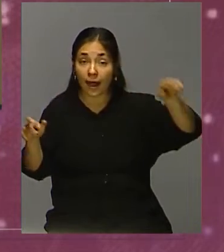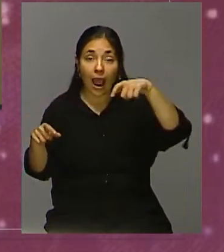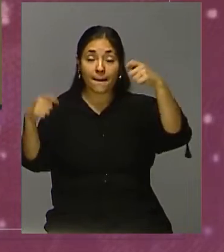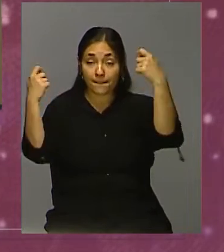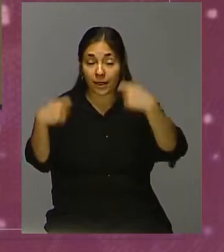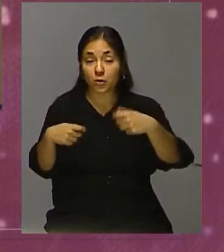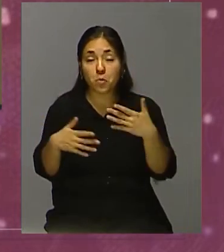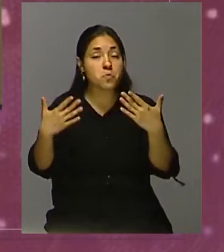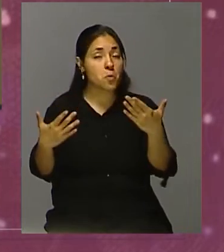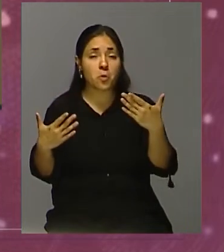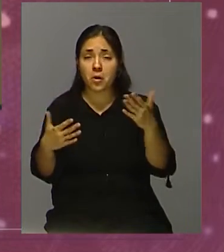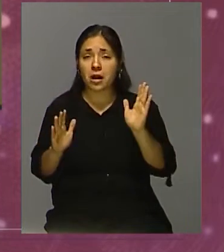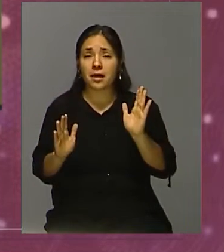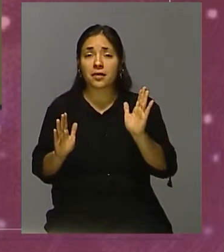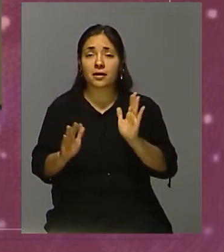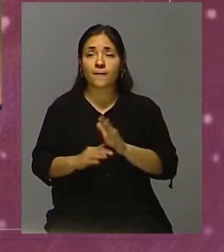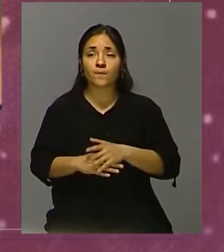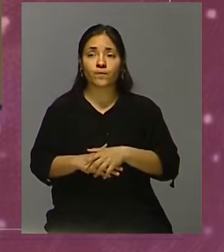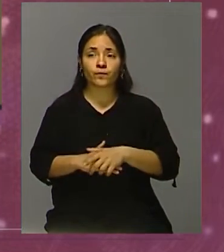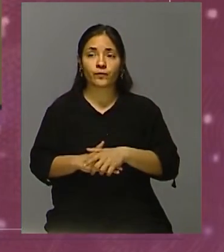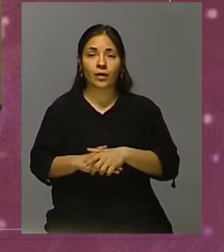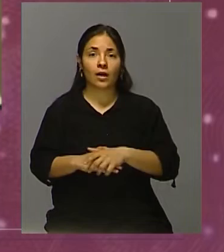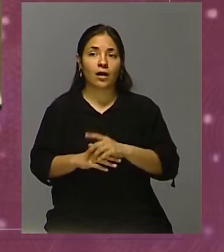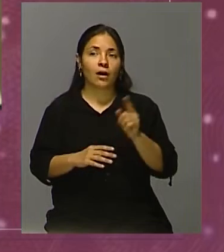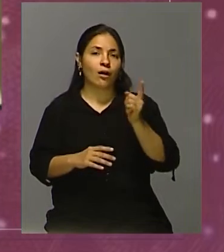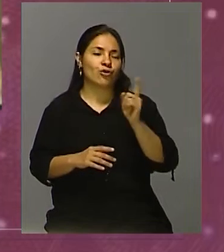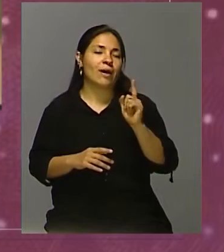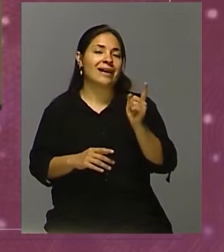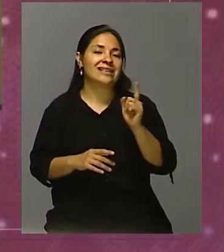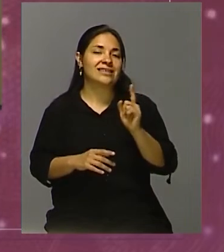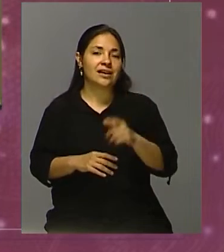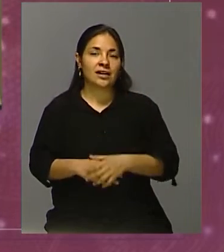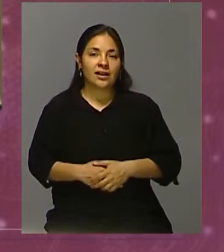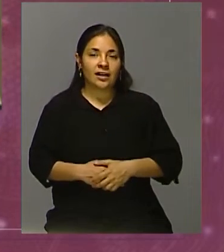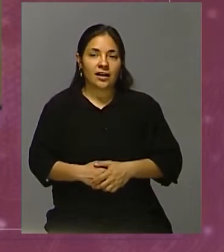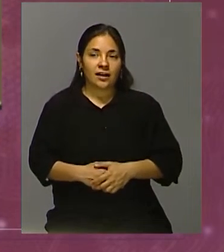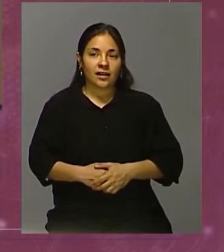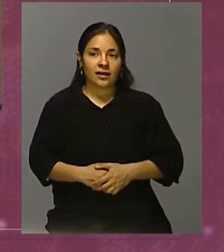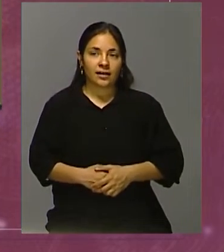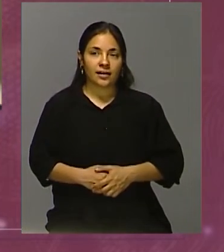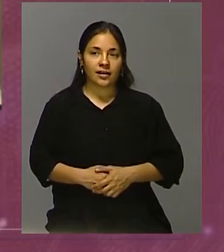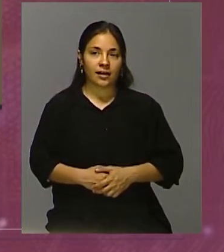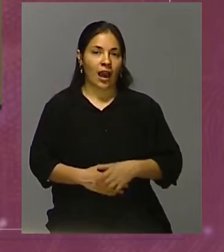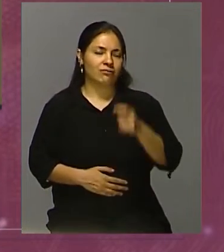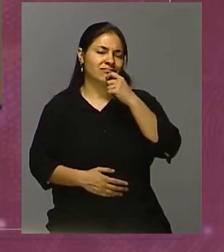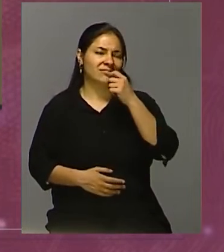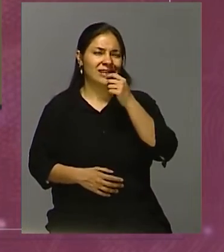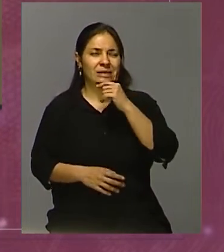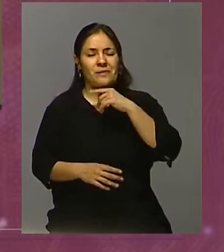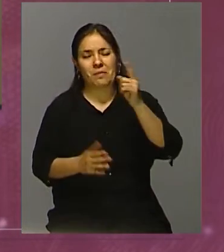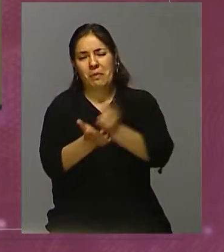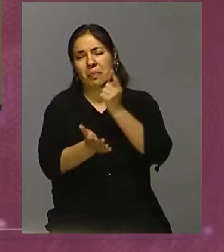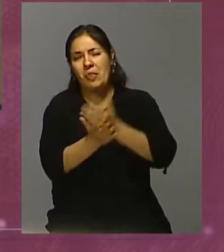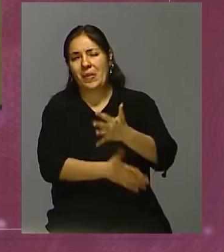casa, puede conocer con no los grandes estudios, esto no es ningún tipo de algo inentendible o que no se pueda entender,